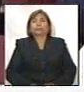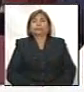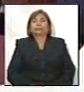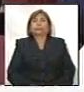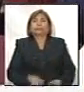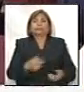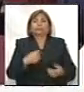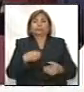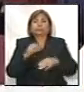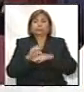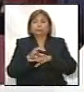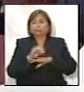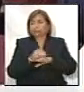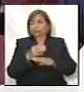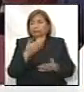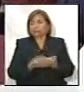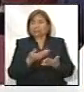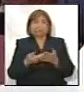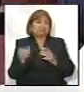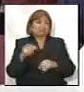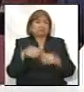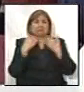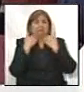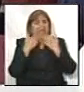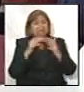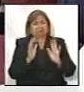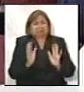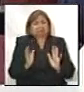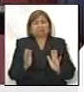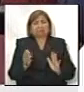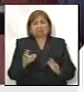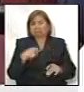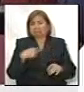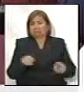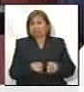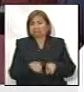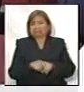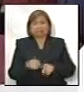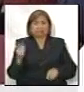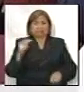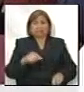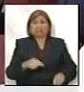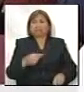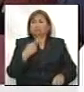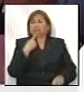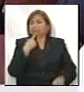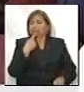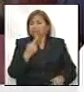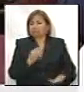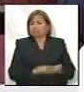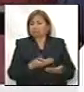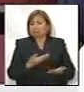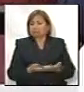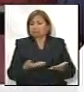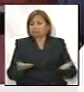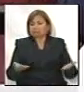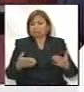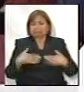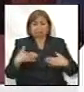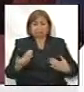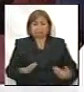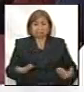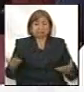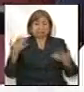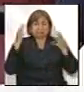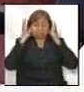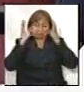Yo he sugerido que lo ponga Messi igual si viene o no viene. Es lo mismo, si viene o no viene, simplemente es el hecho de que si se puede, si estamos